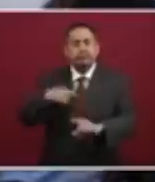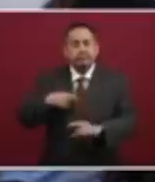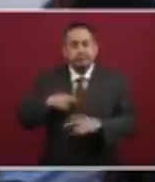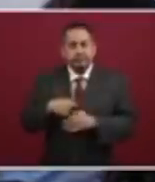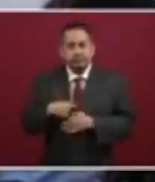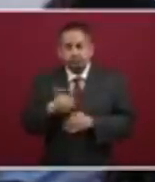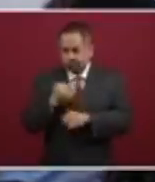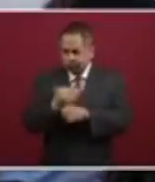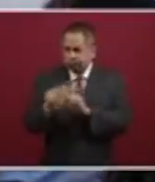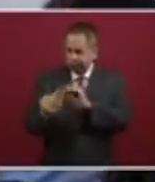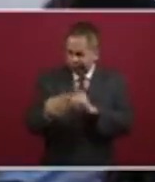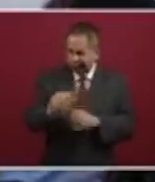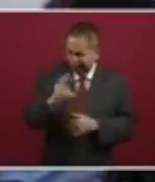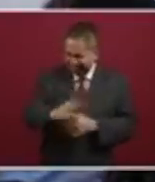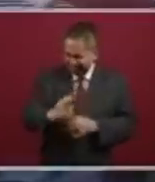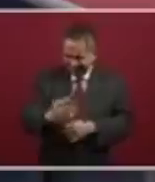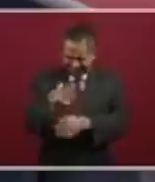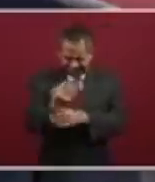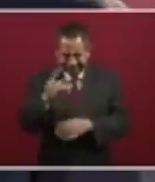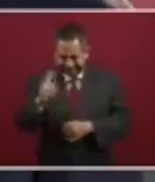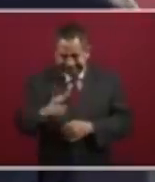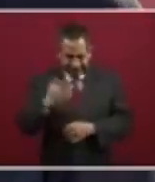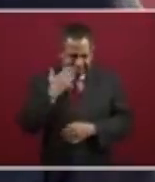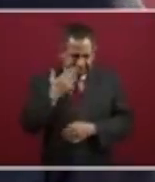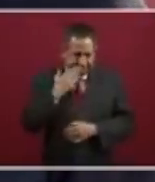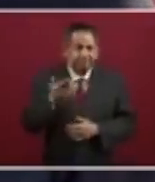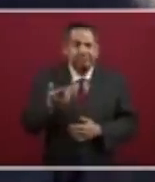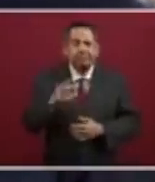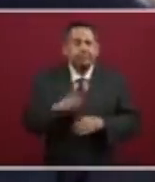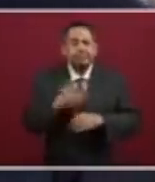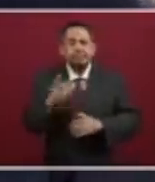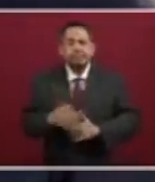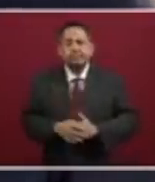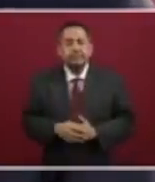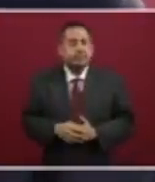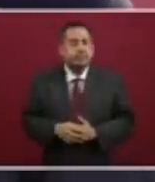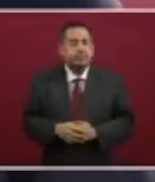tomar estos desafíos porque